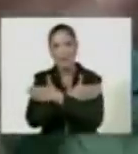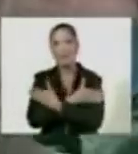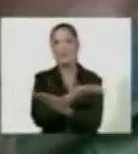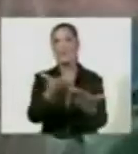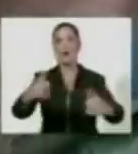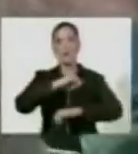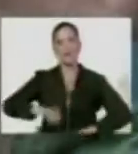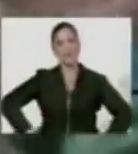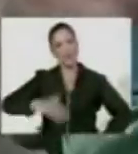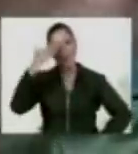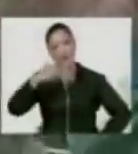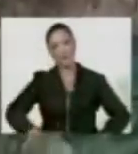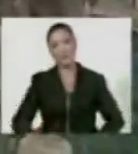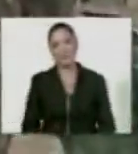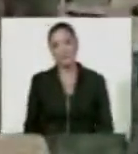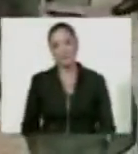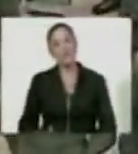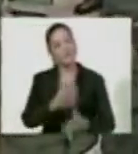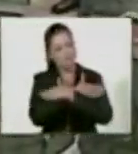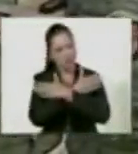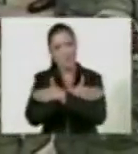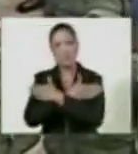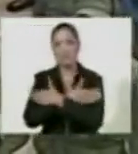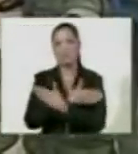Armada Nacional Bolivariana. Felicitaciones,